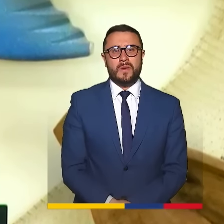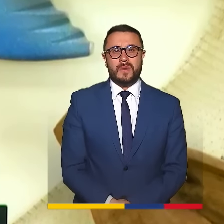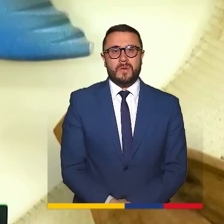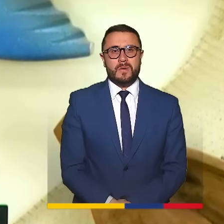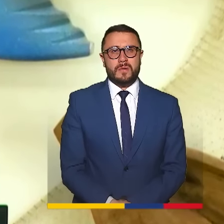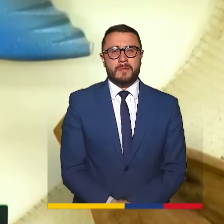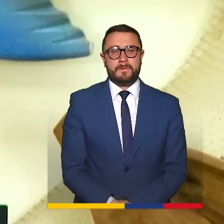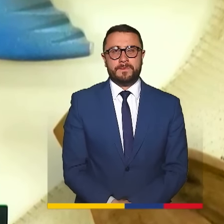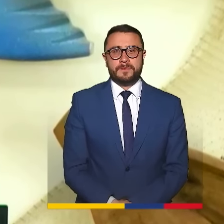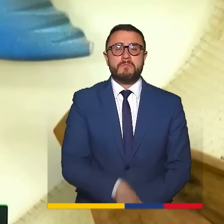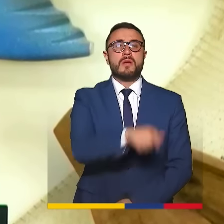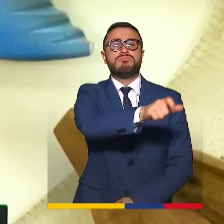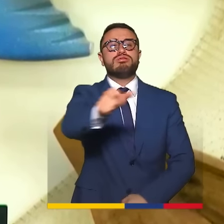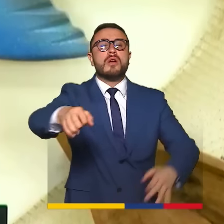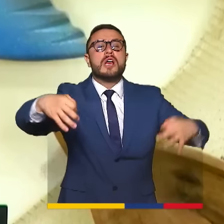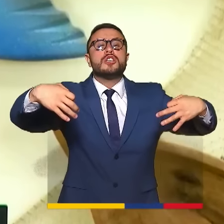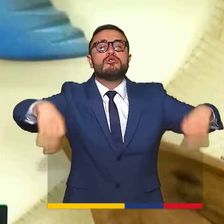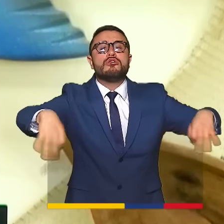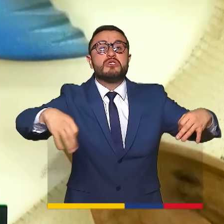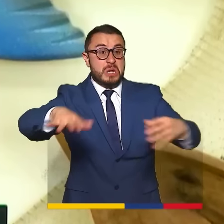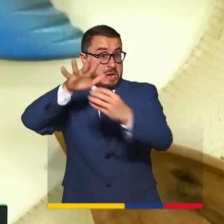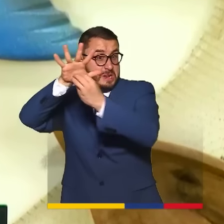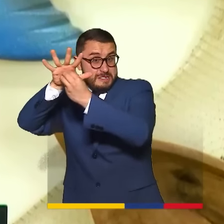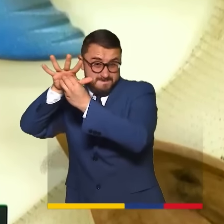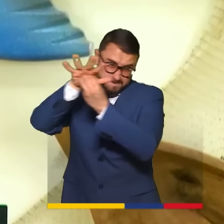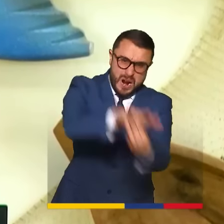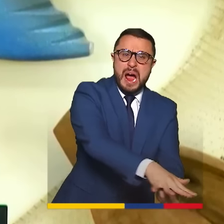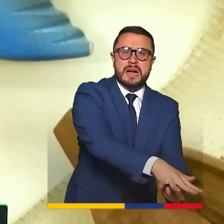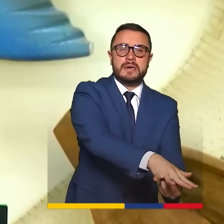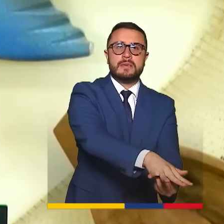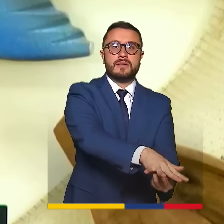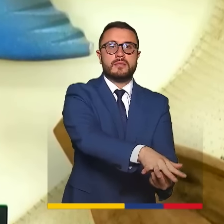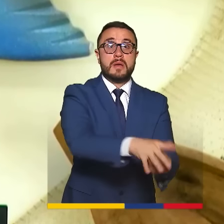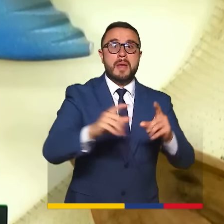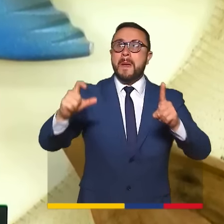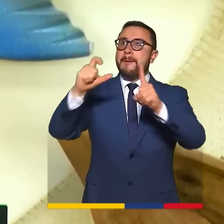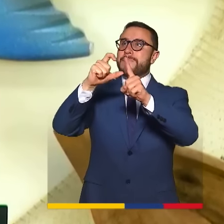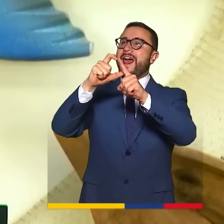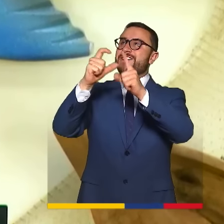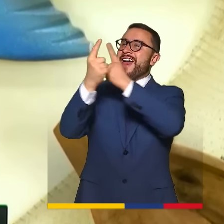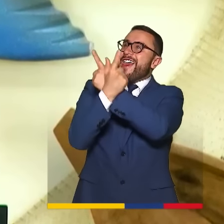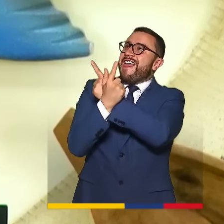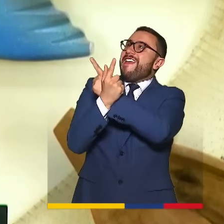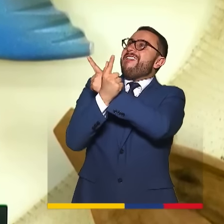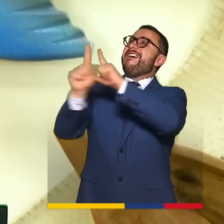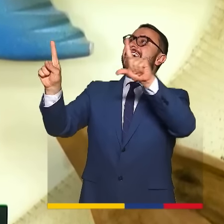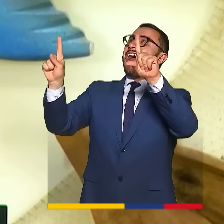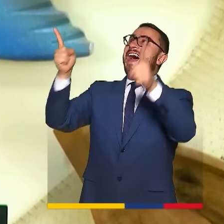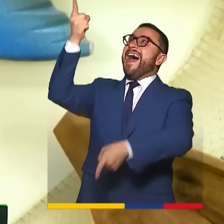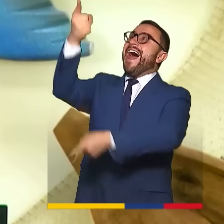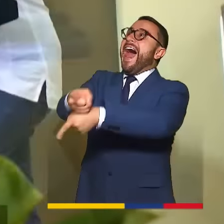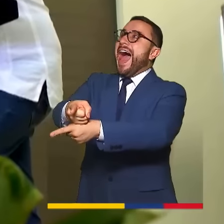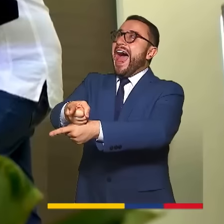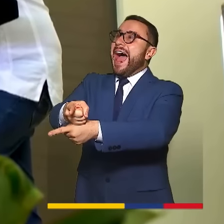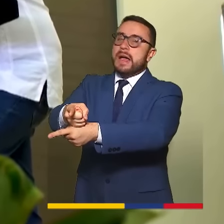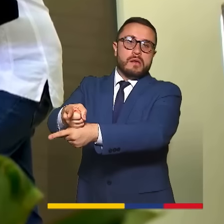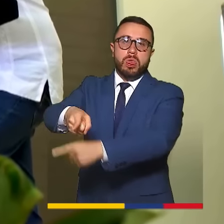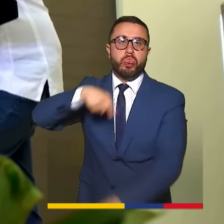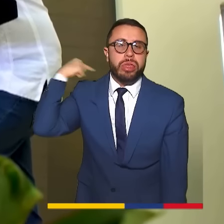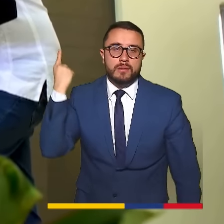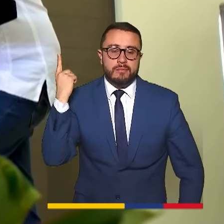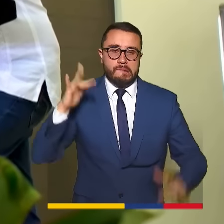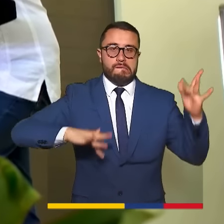Sojuzgaron a nuestro propio pueblo. La palabra libertad fue una mentira incumplida.